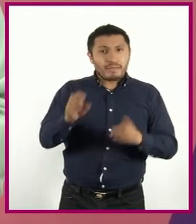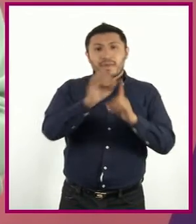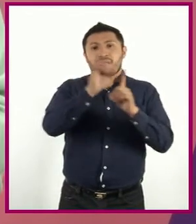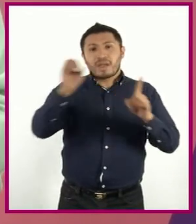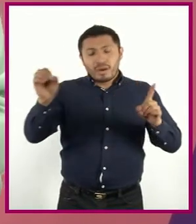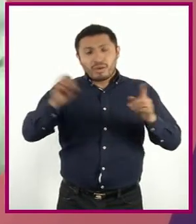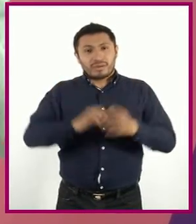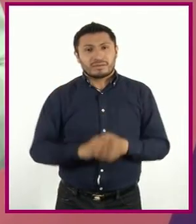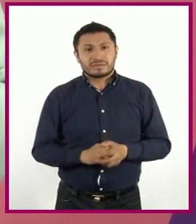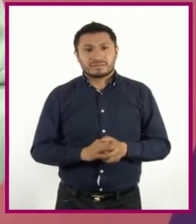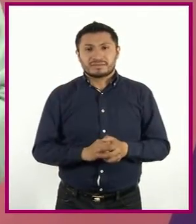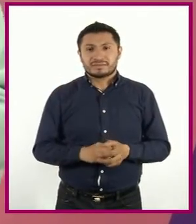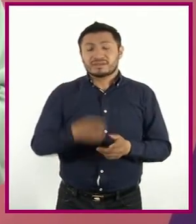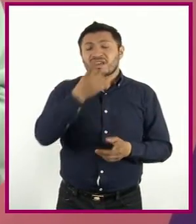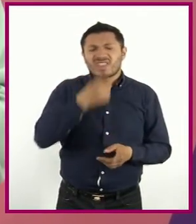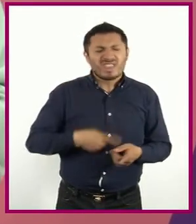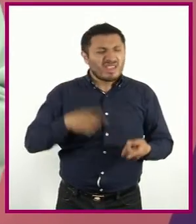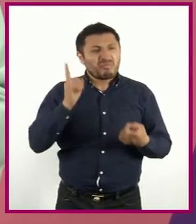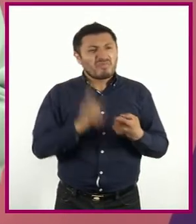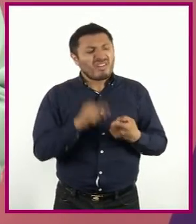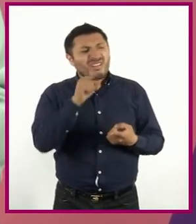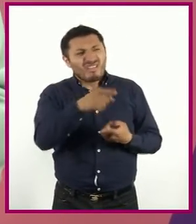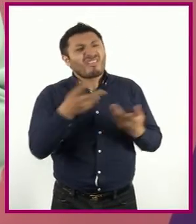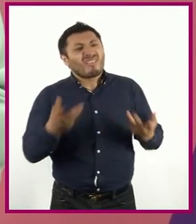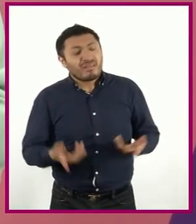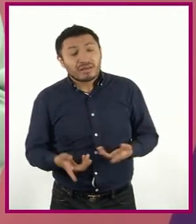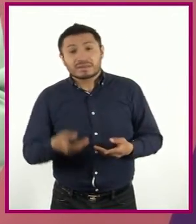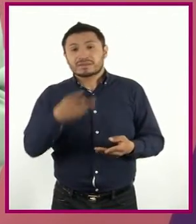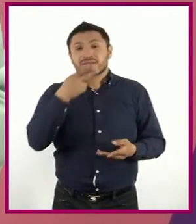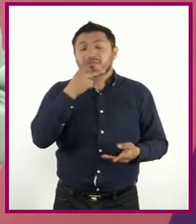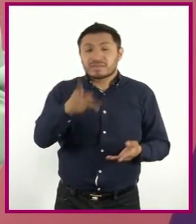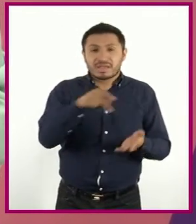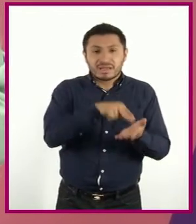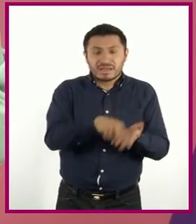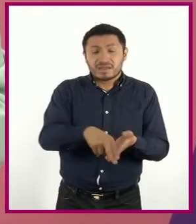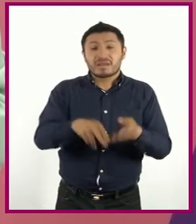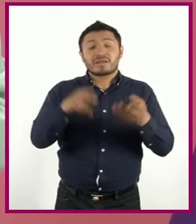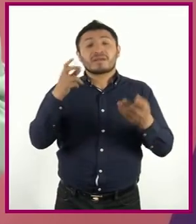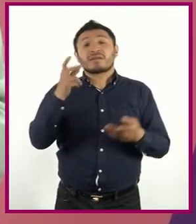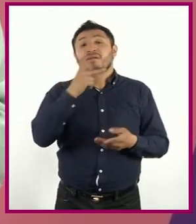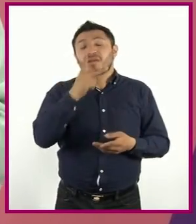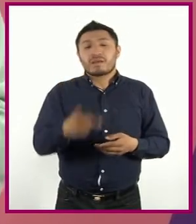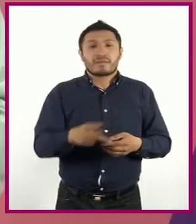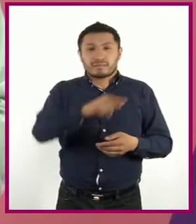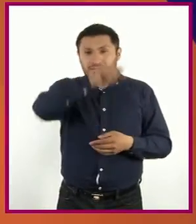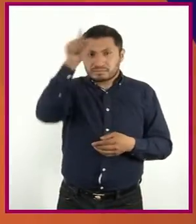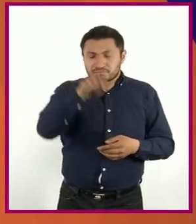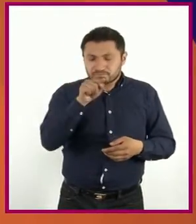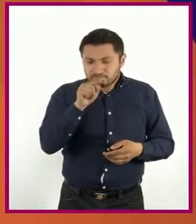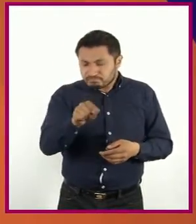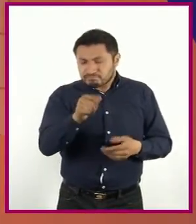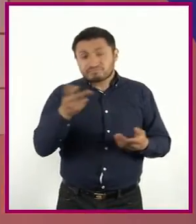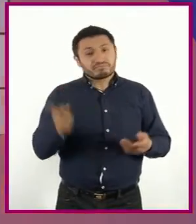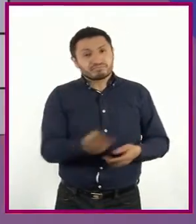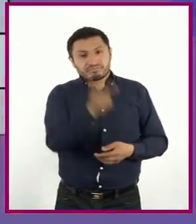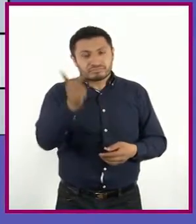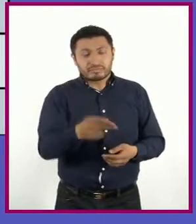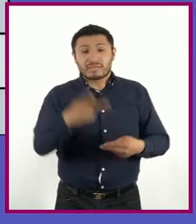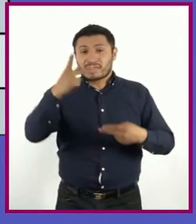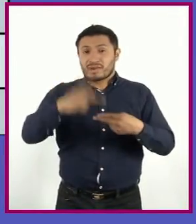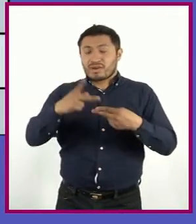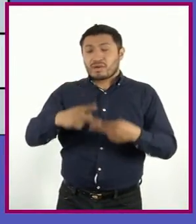oración. Dime quién es. La palabra en negritas es el pronombre interrogativo.